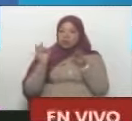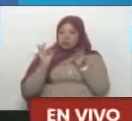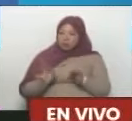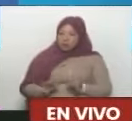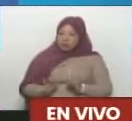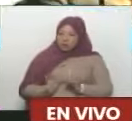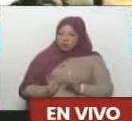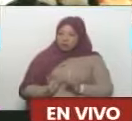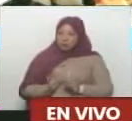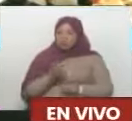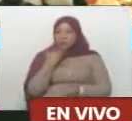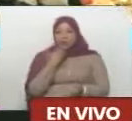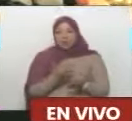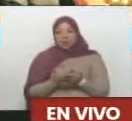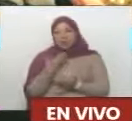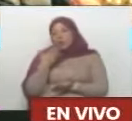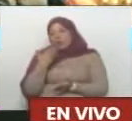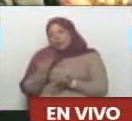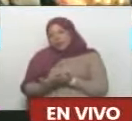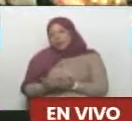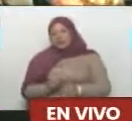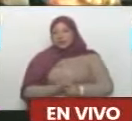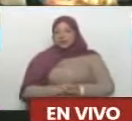vez. Bueno, les agradezco mucho.